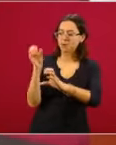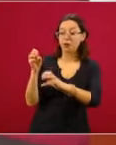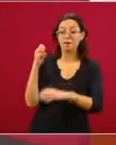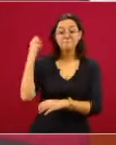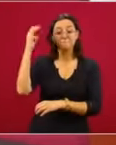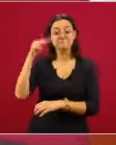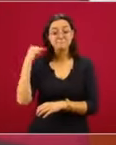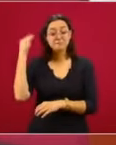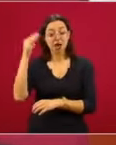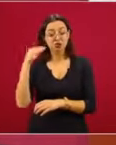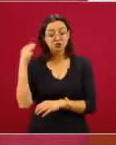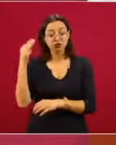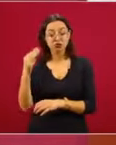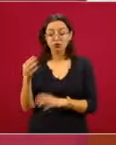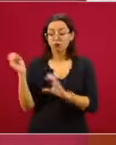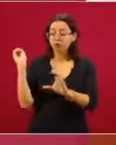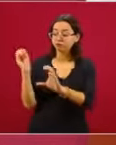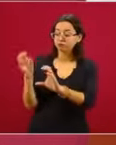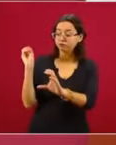llegaron a